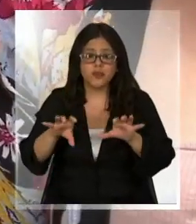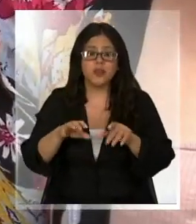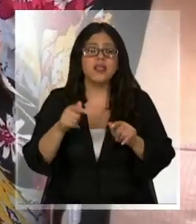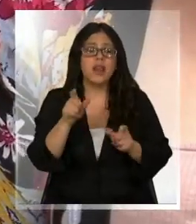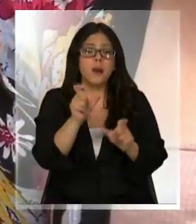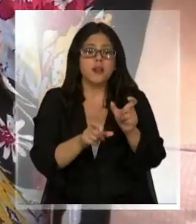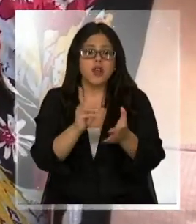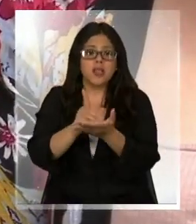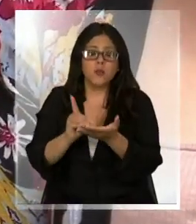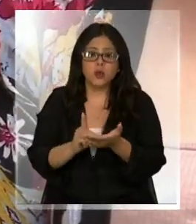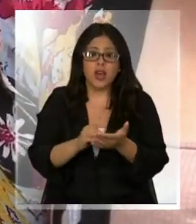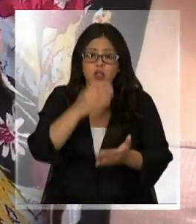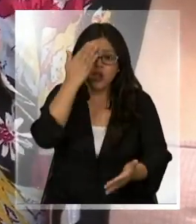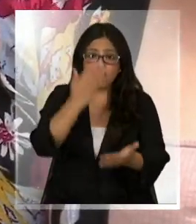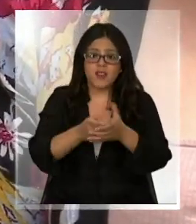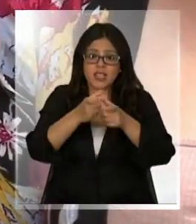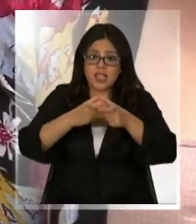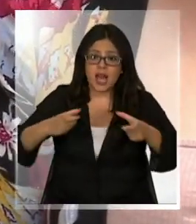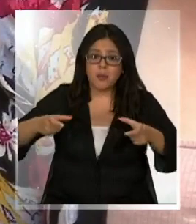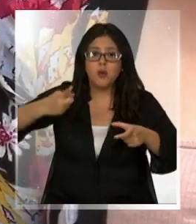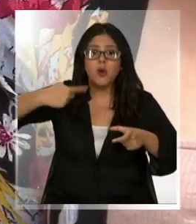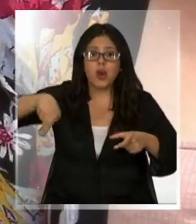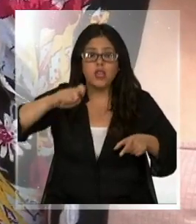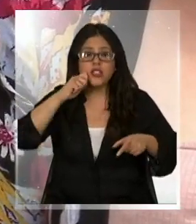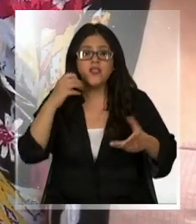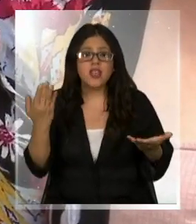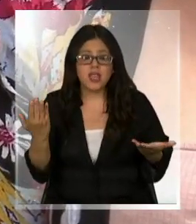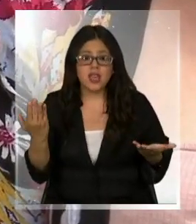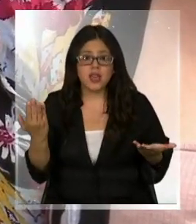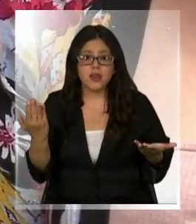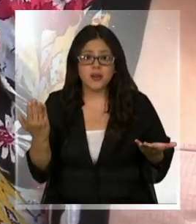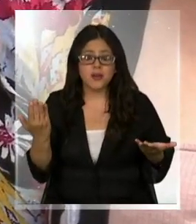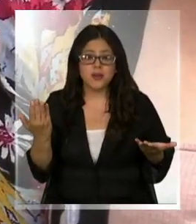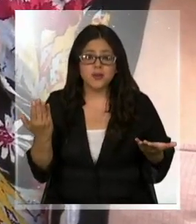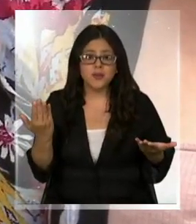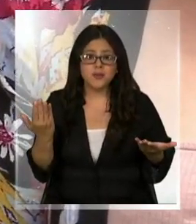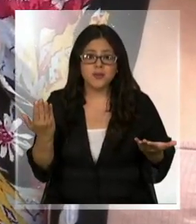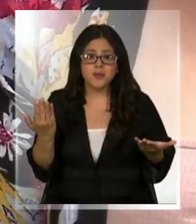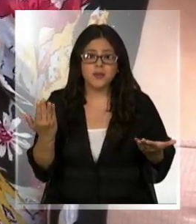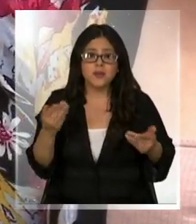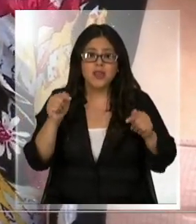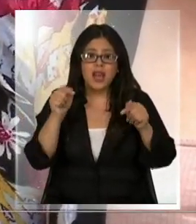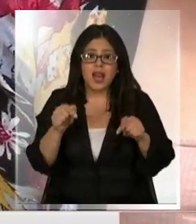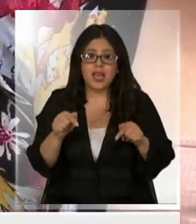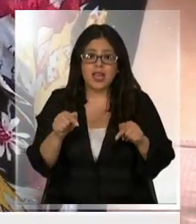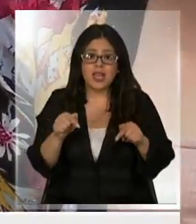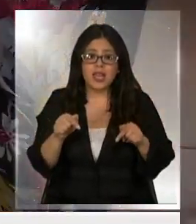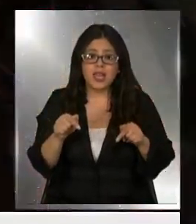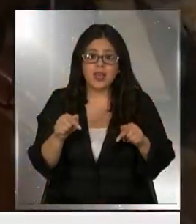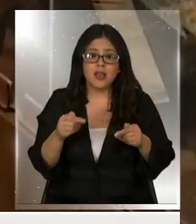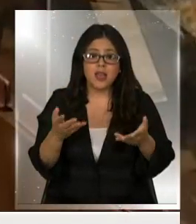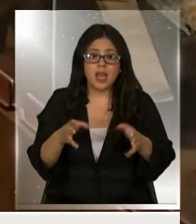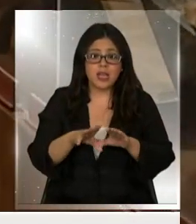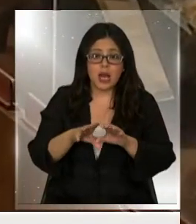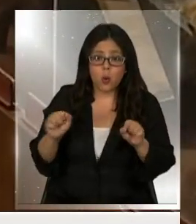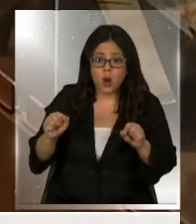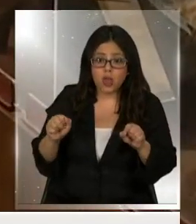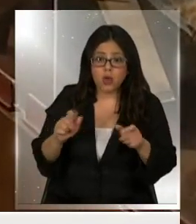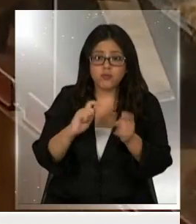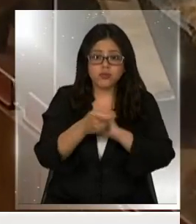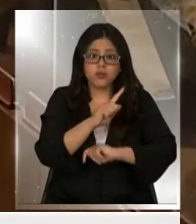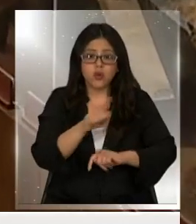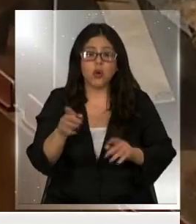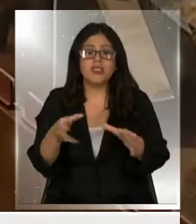Frente Amplio que no estuvieron hoy día en sala estaban pareados. Eso significa que el quórum no cambia. Desde la